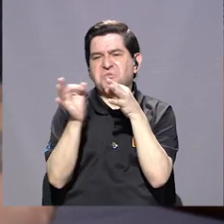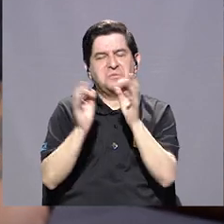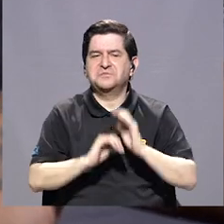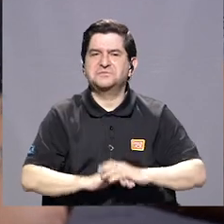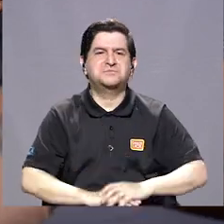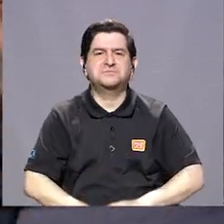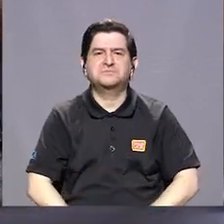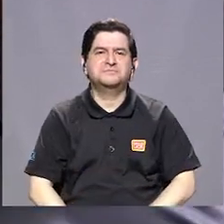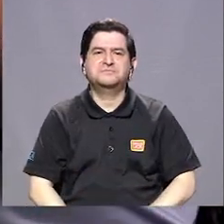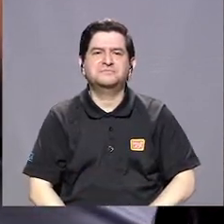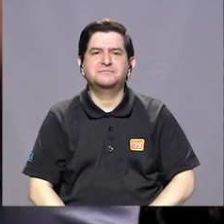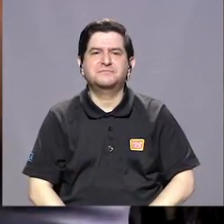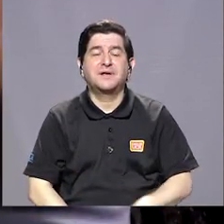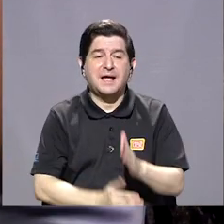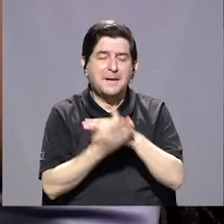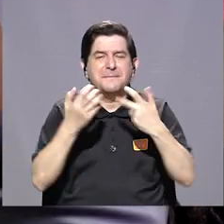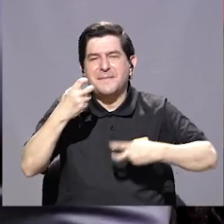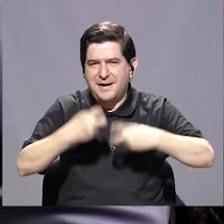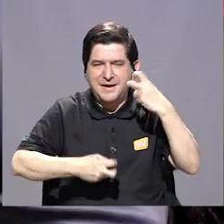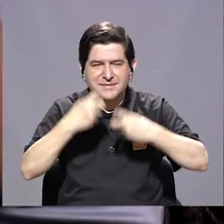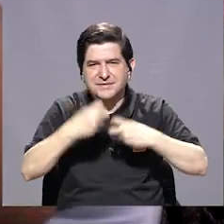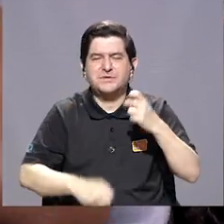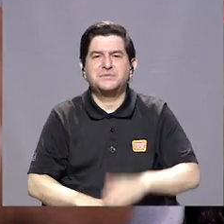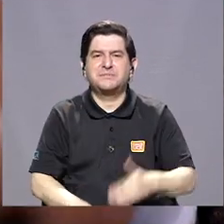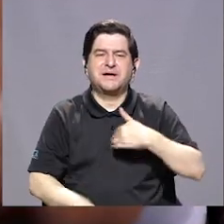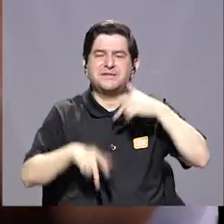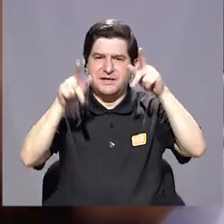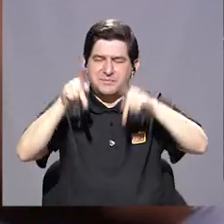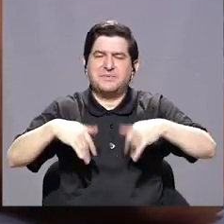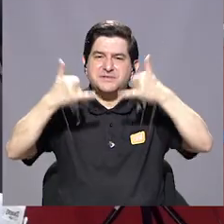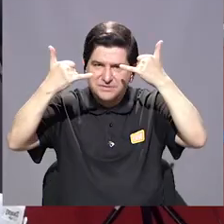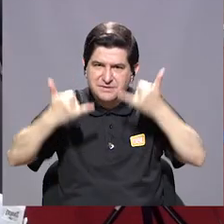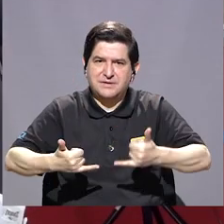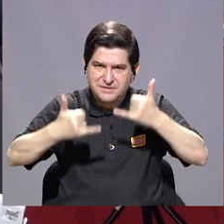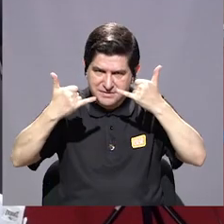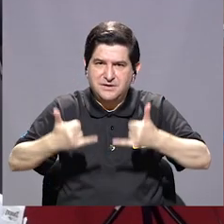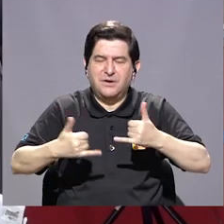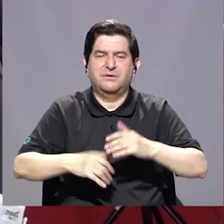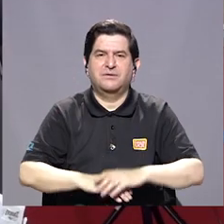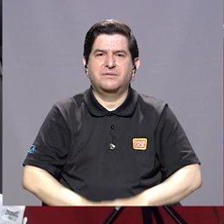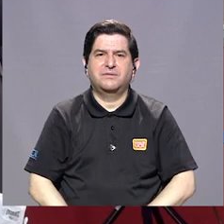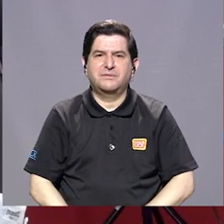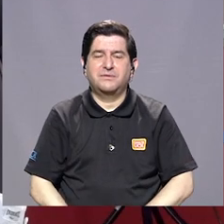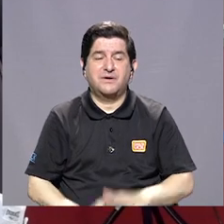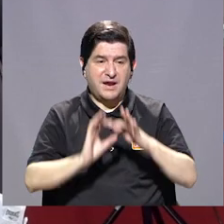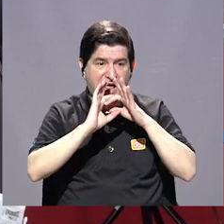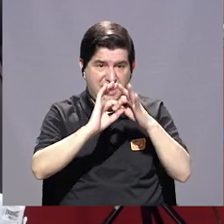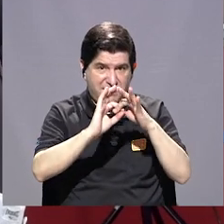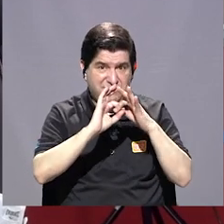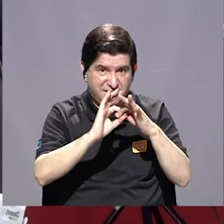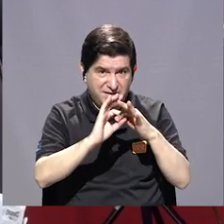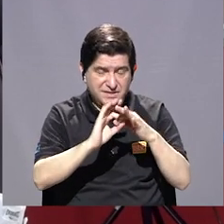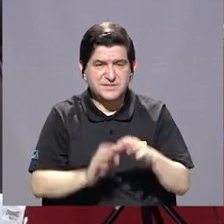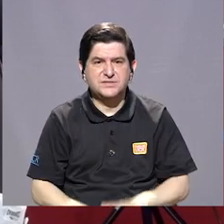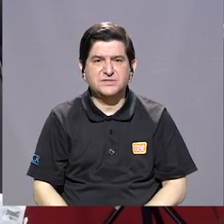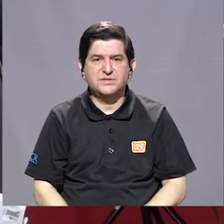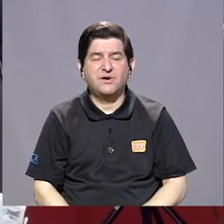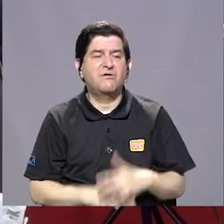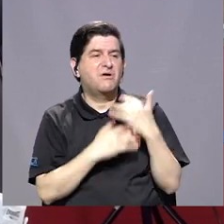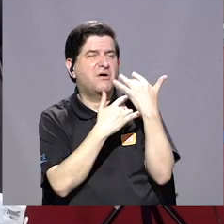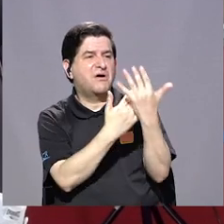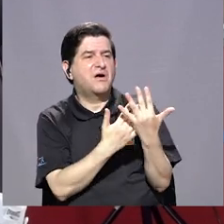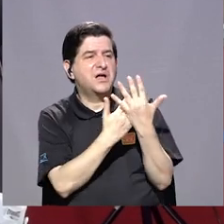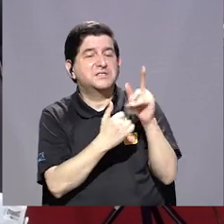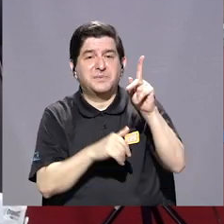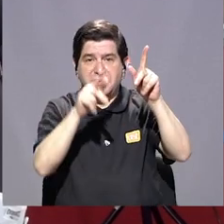mucha parte de los problemas que tiene la gente hoy en día en las relaciones es que estamos esperando de